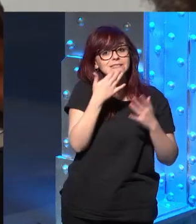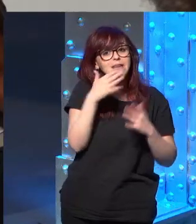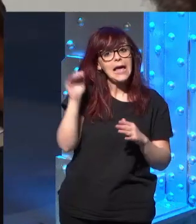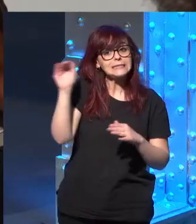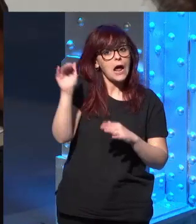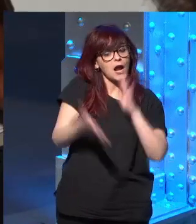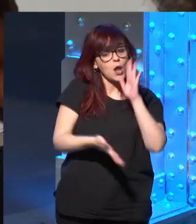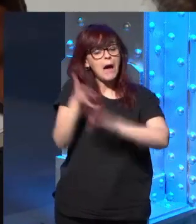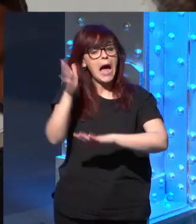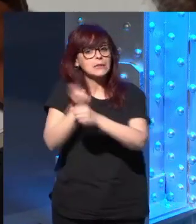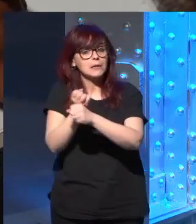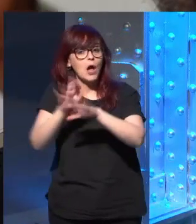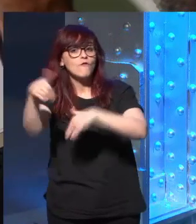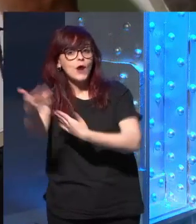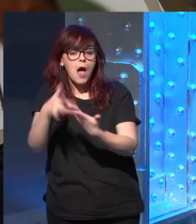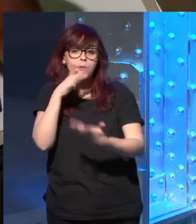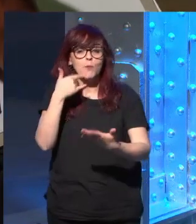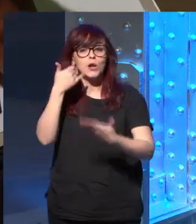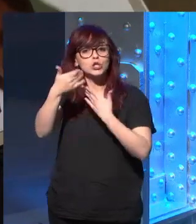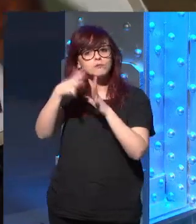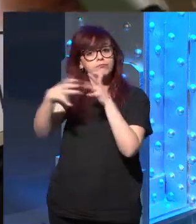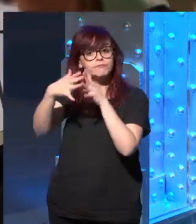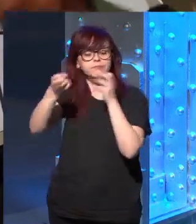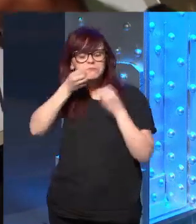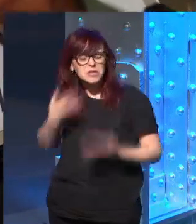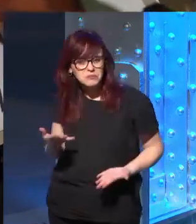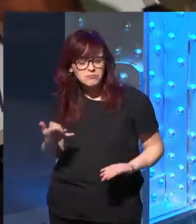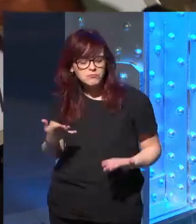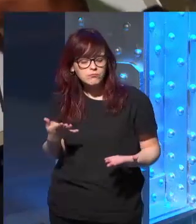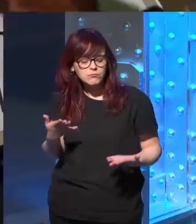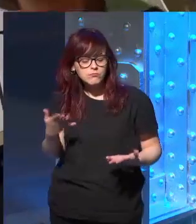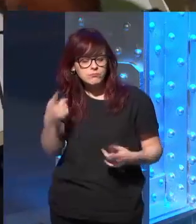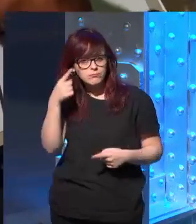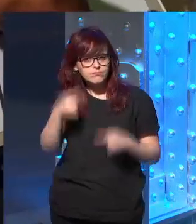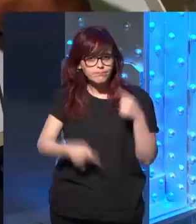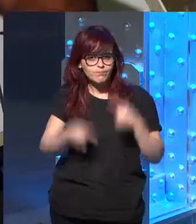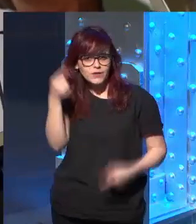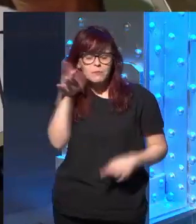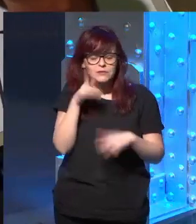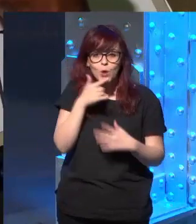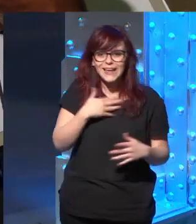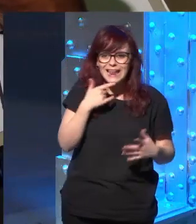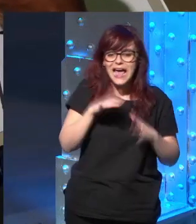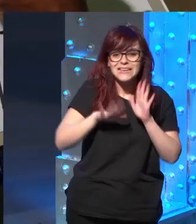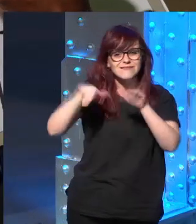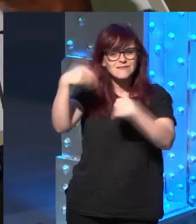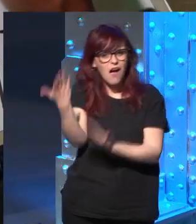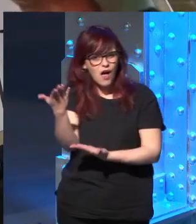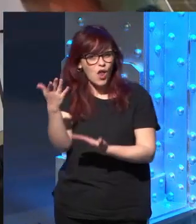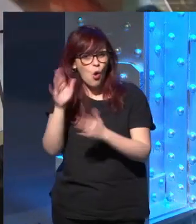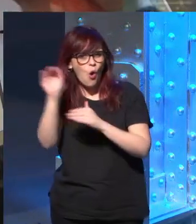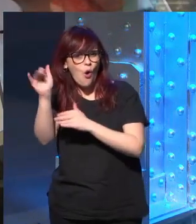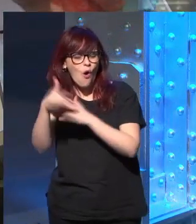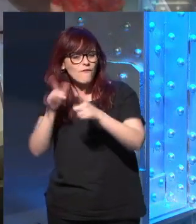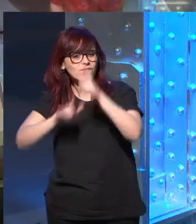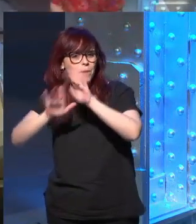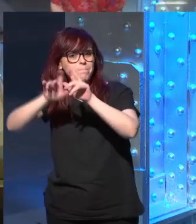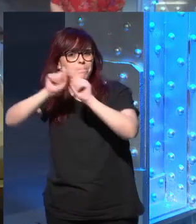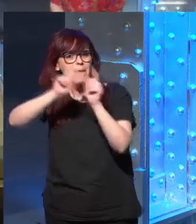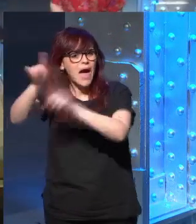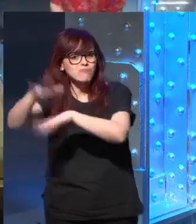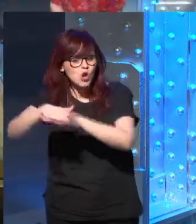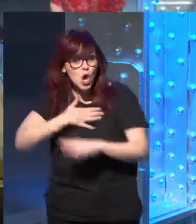al extranjero, por lo menos os podréis entender con los extranjeros, ¿no? Bueno, es que a lo mejor no nos queremos ir al extranjero. Claro, ese es el tema. Y es como si